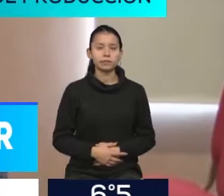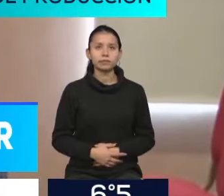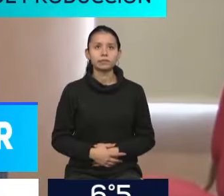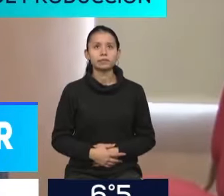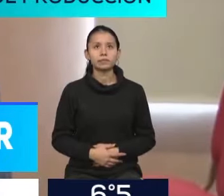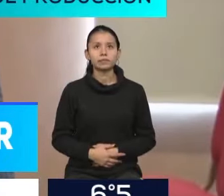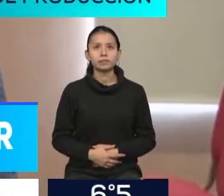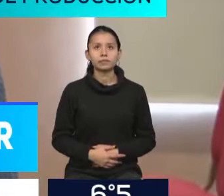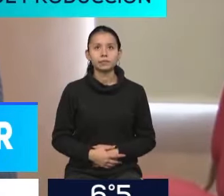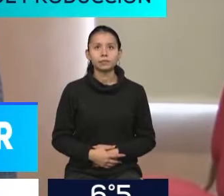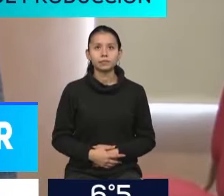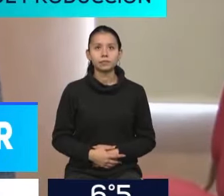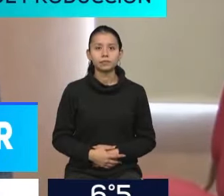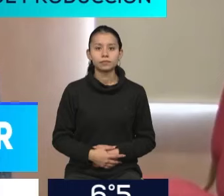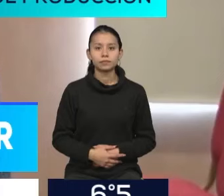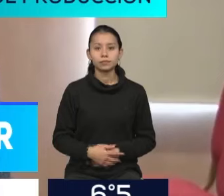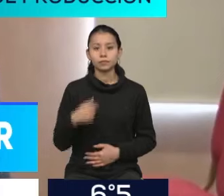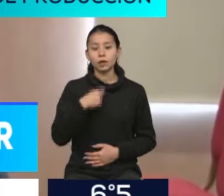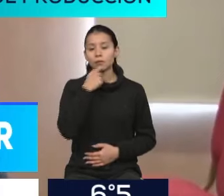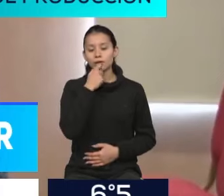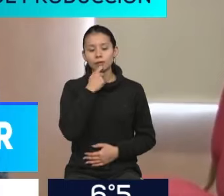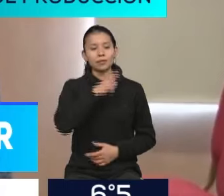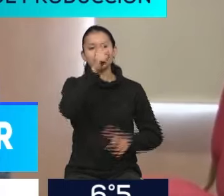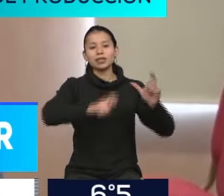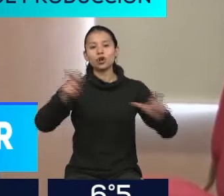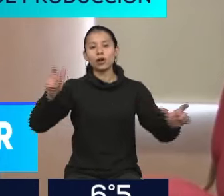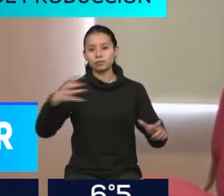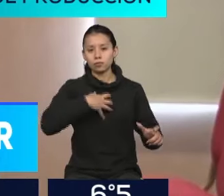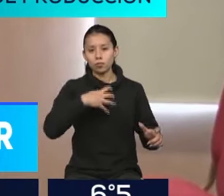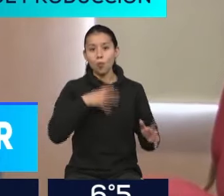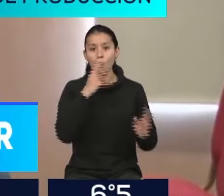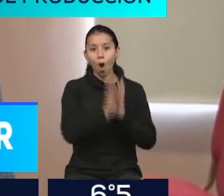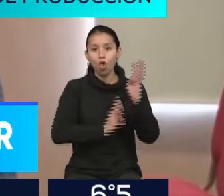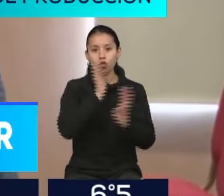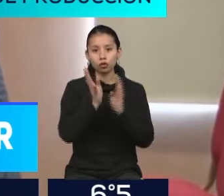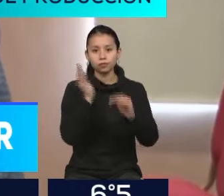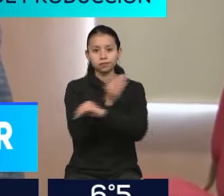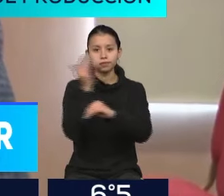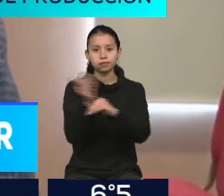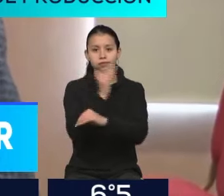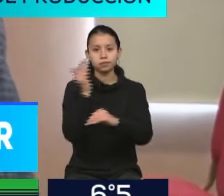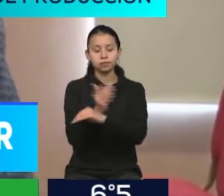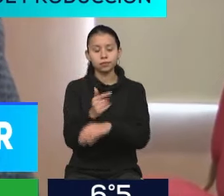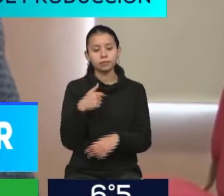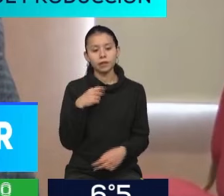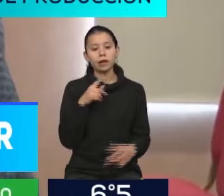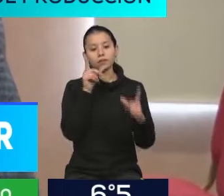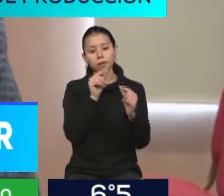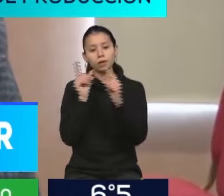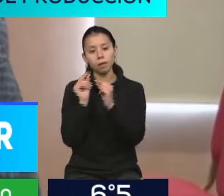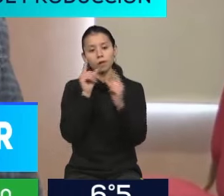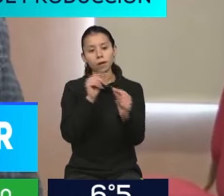He hablado con muchos productores y creo que vamos a llegar a un